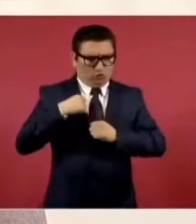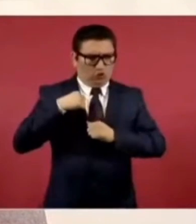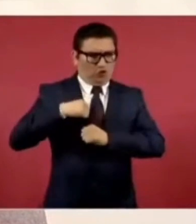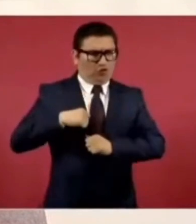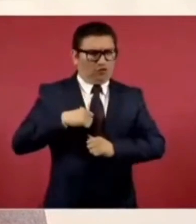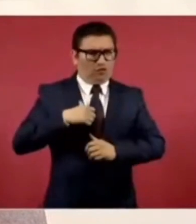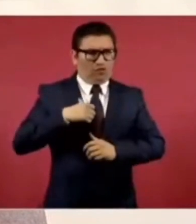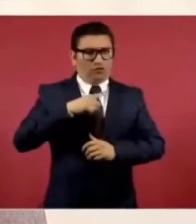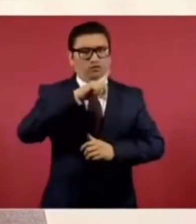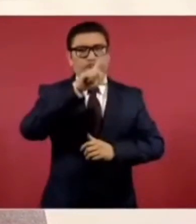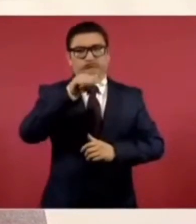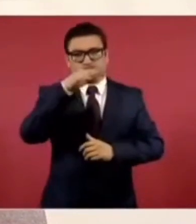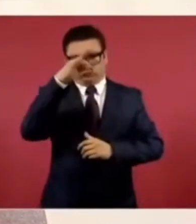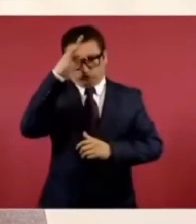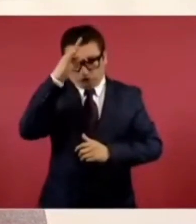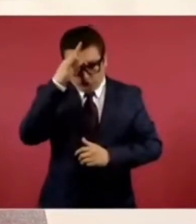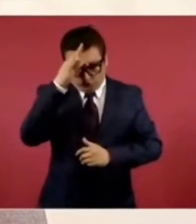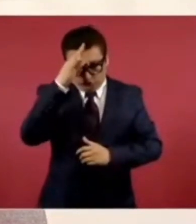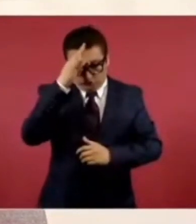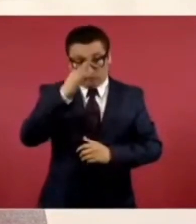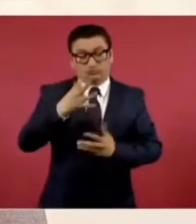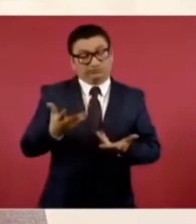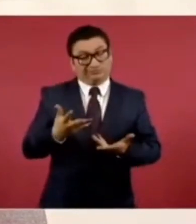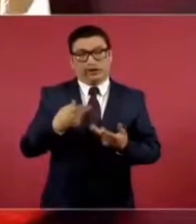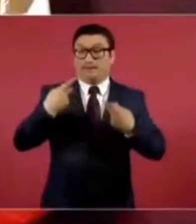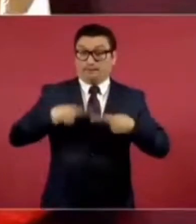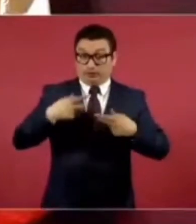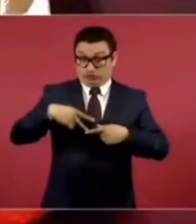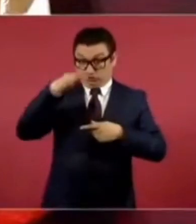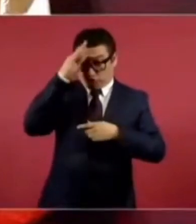y a los tontos, y hay otra palabra, pero no la puedo decir,